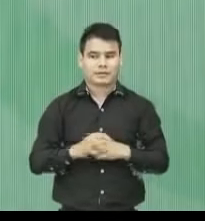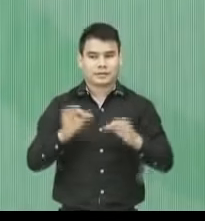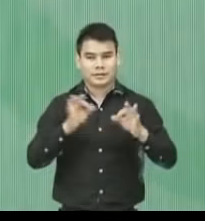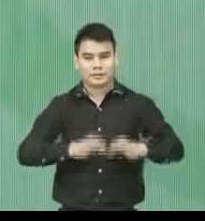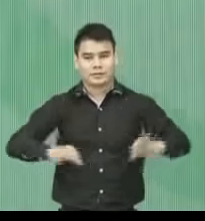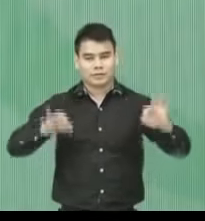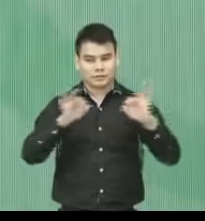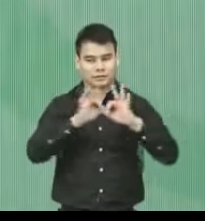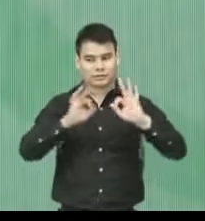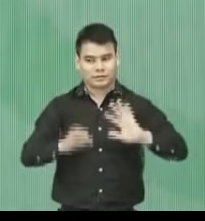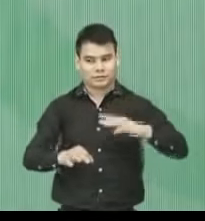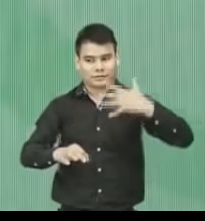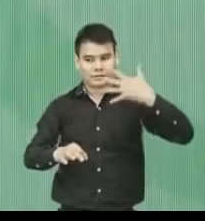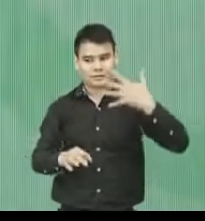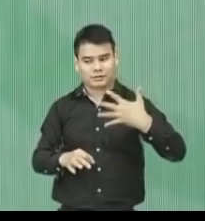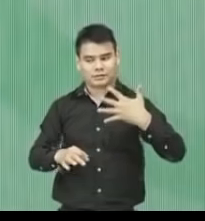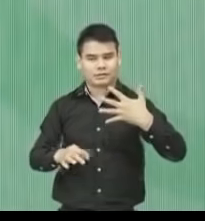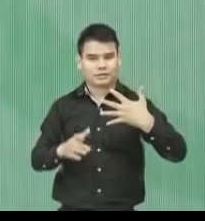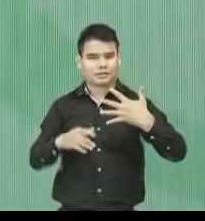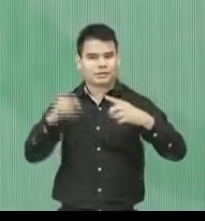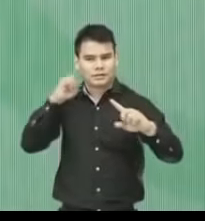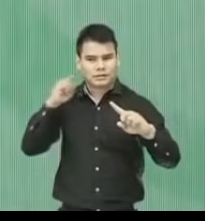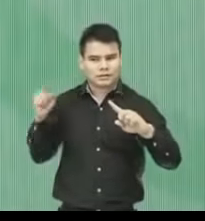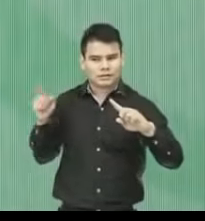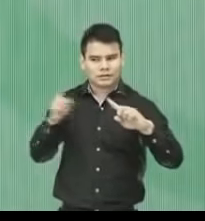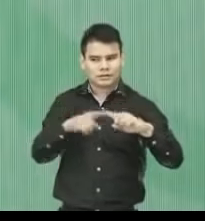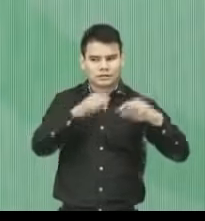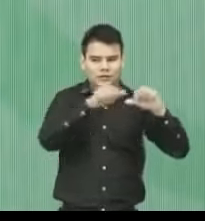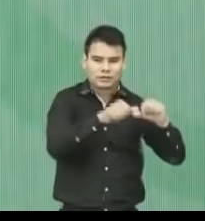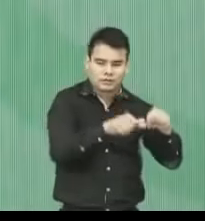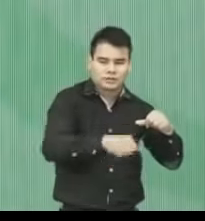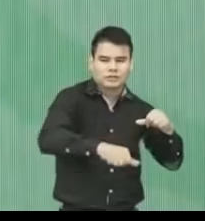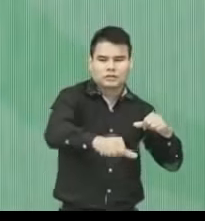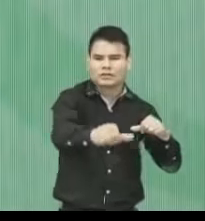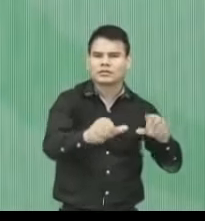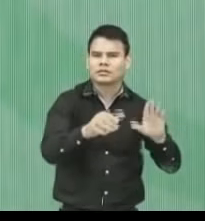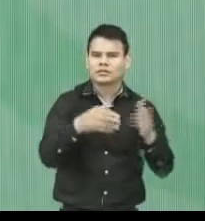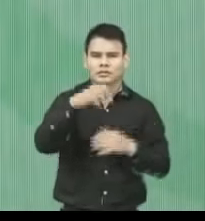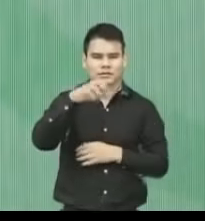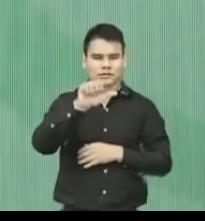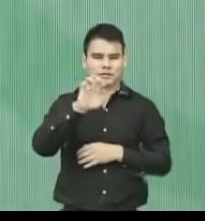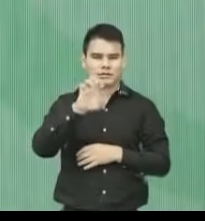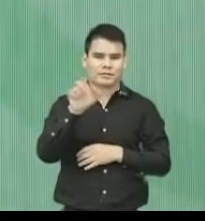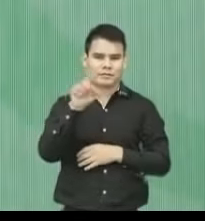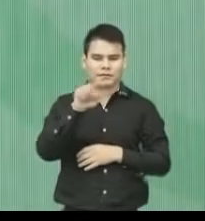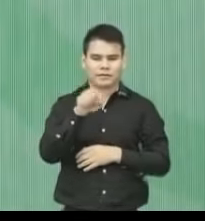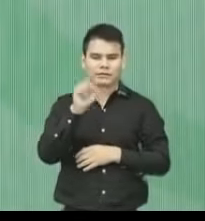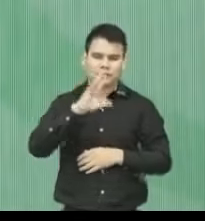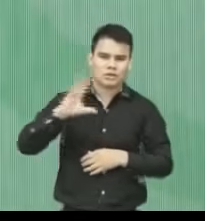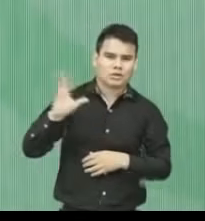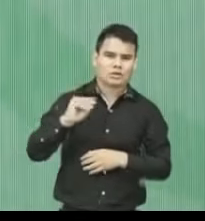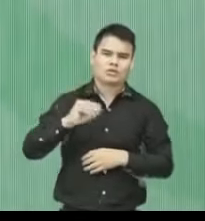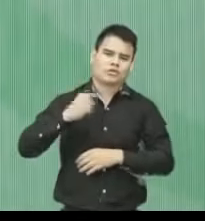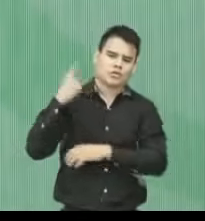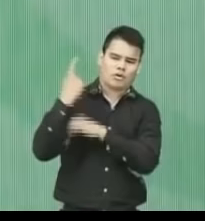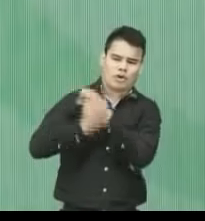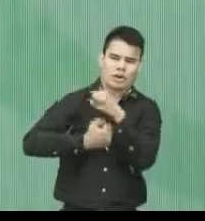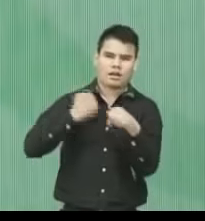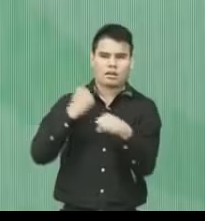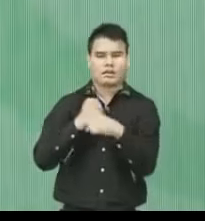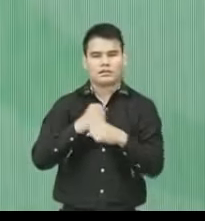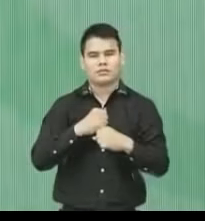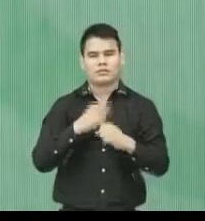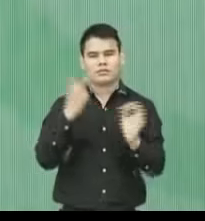lugar que extendamos el programa de apoyo al empleo formal país durante todo el año 2021